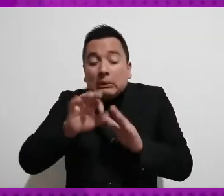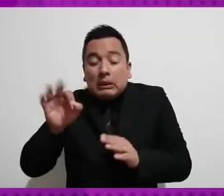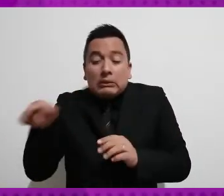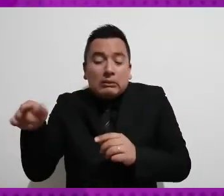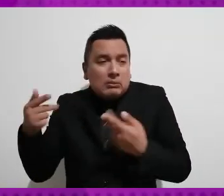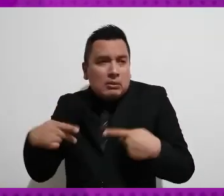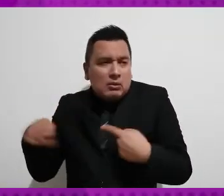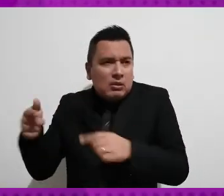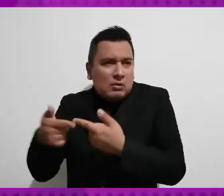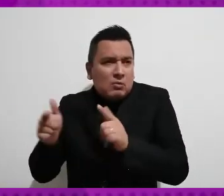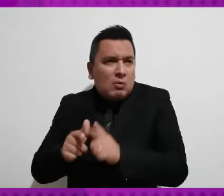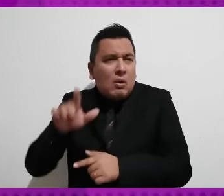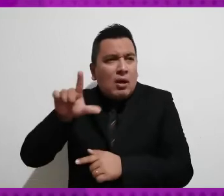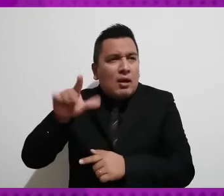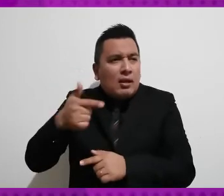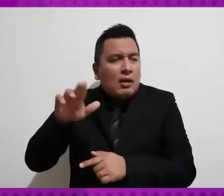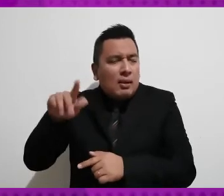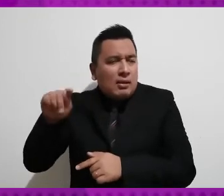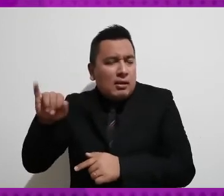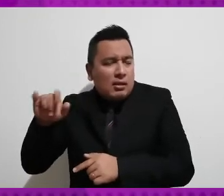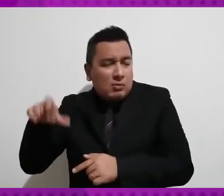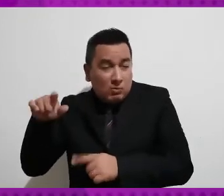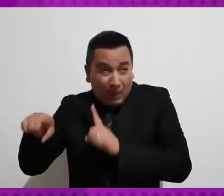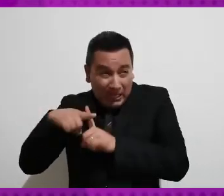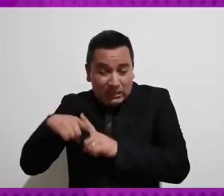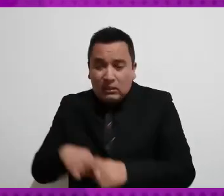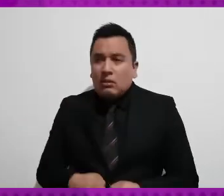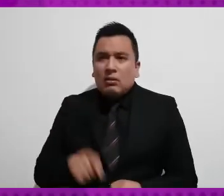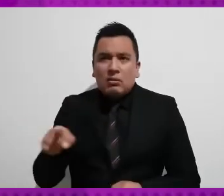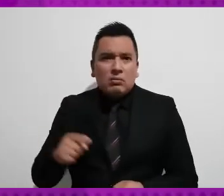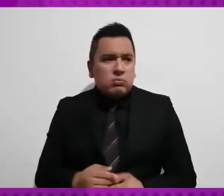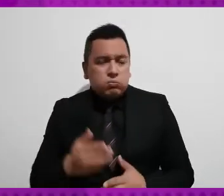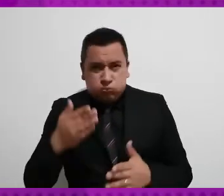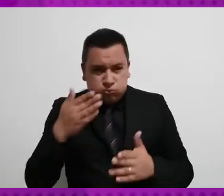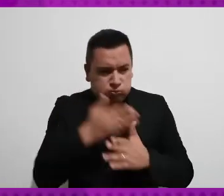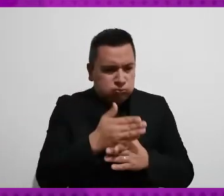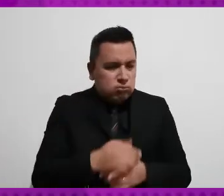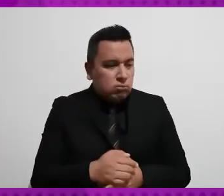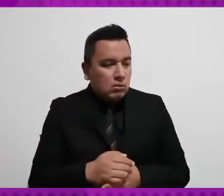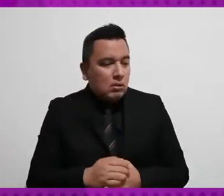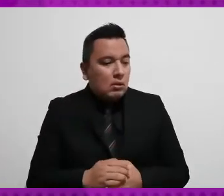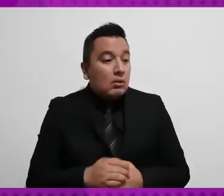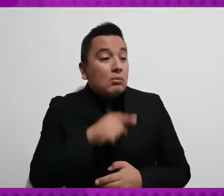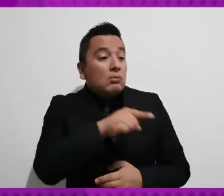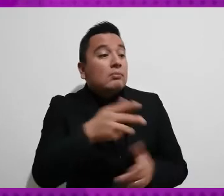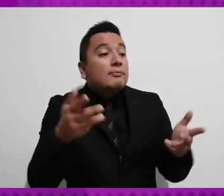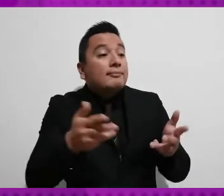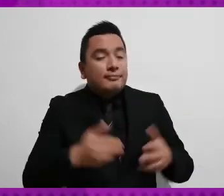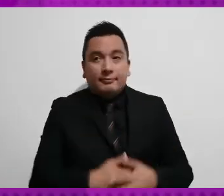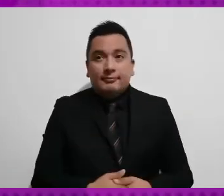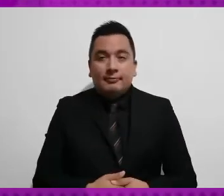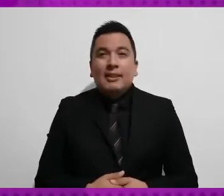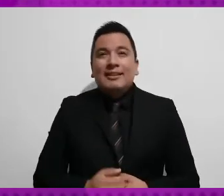la comunidad LGBTIQ+, se presente el día de la elección a emitir su voto. Y entonces ahí es